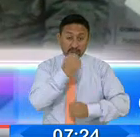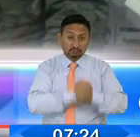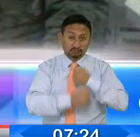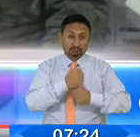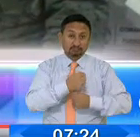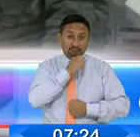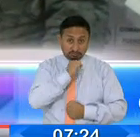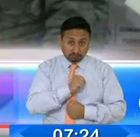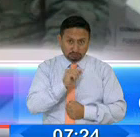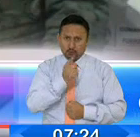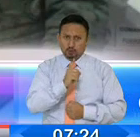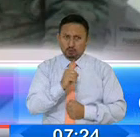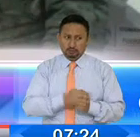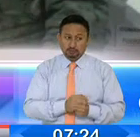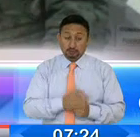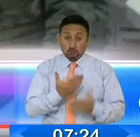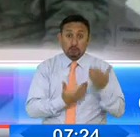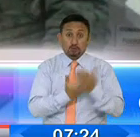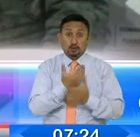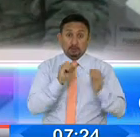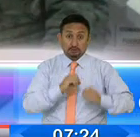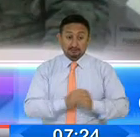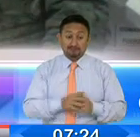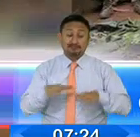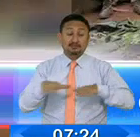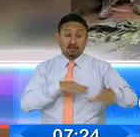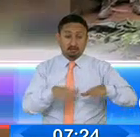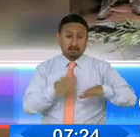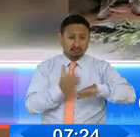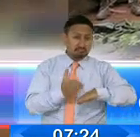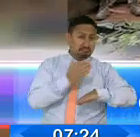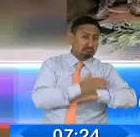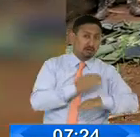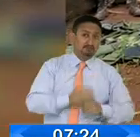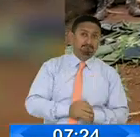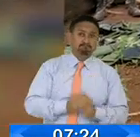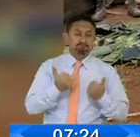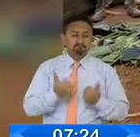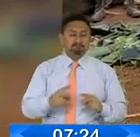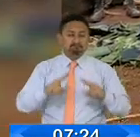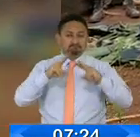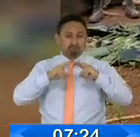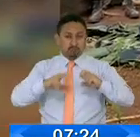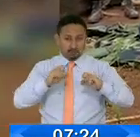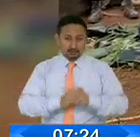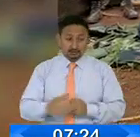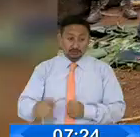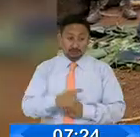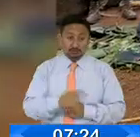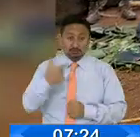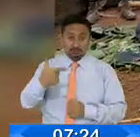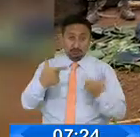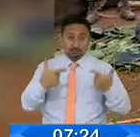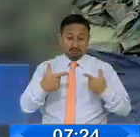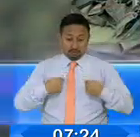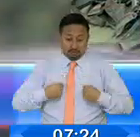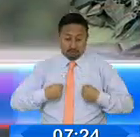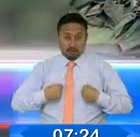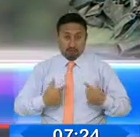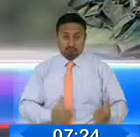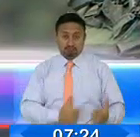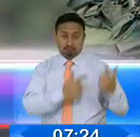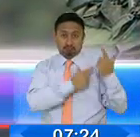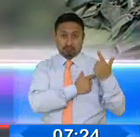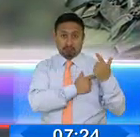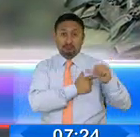ni obsoletos y se podría pensar que son actividades recientes. Además, investigan si las armas de fuego, pertrechos y prendas militares encontradas